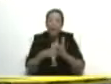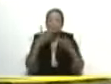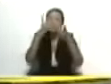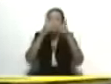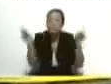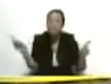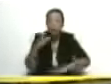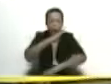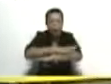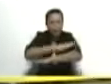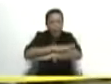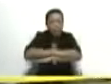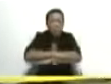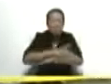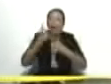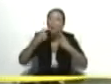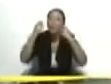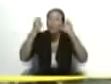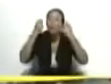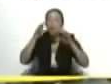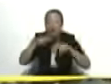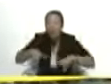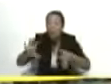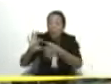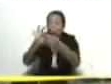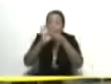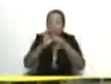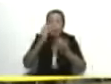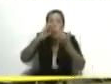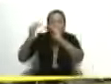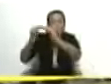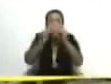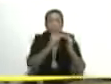democrática, popular y socialista.